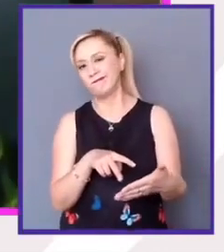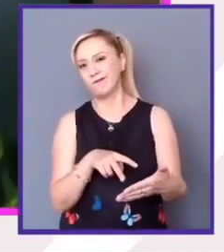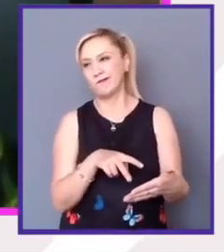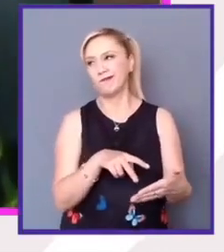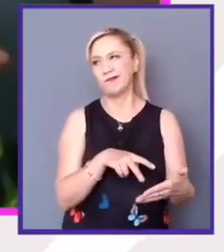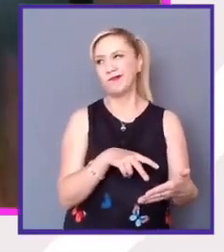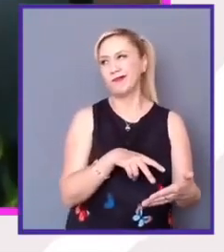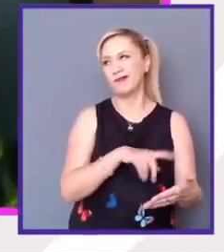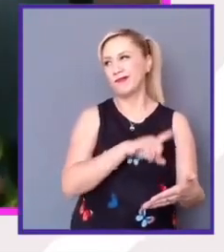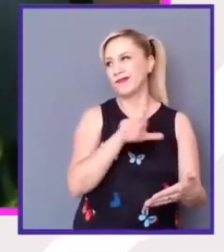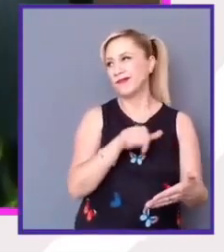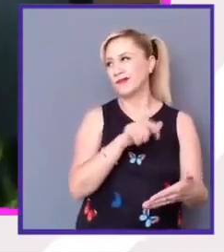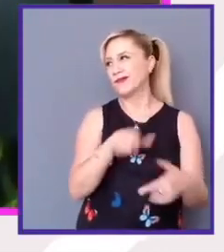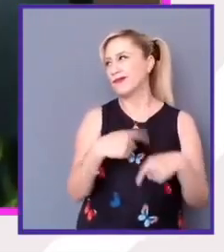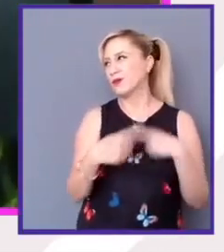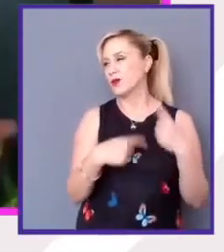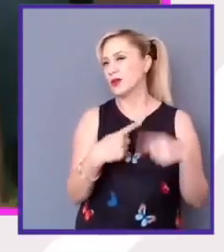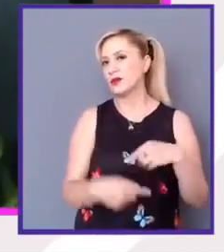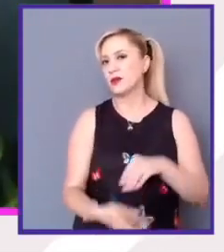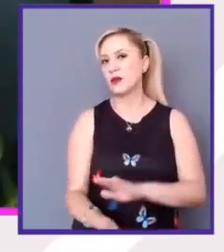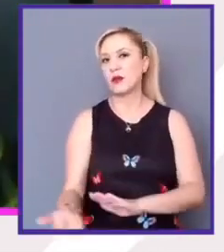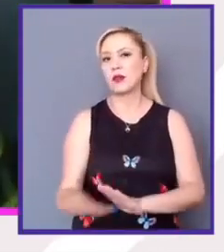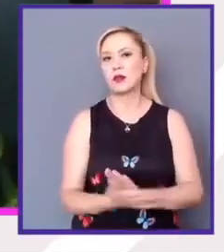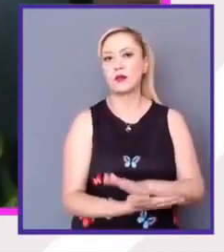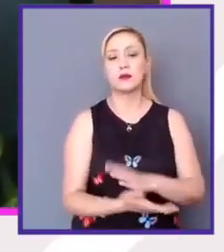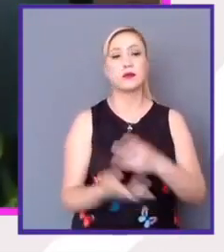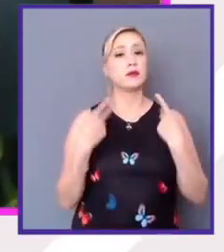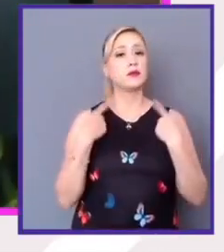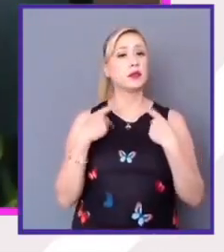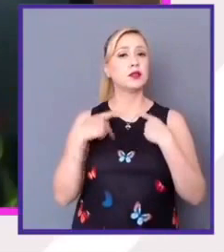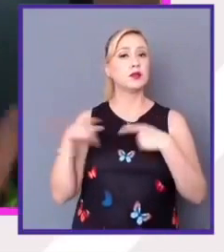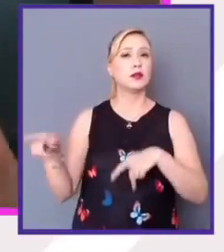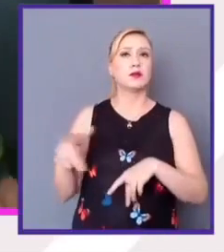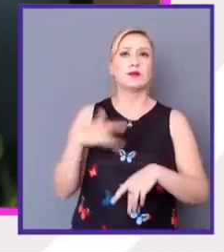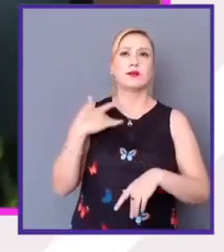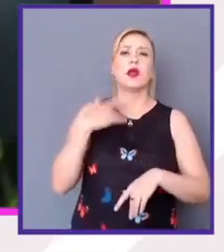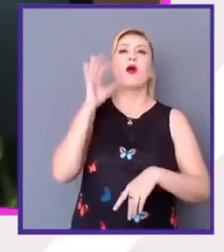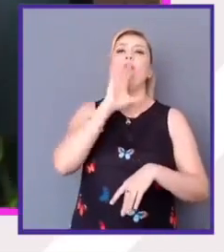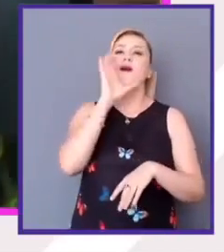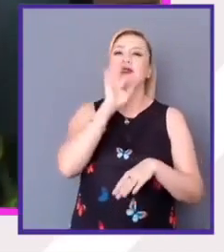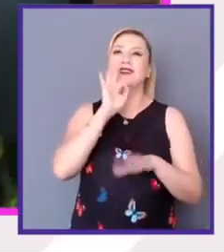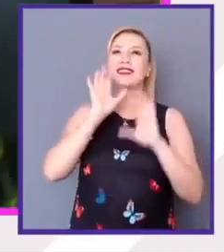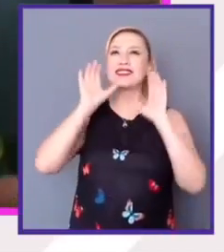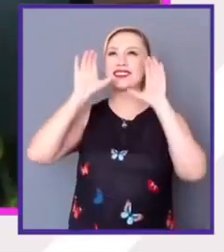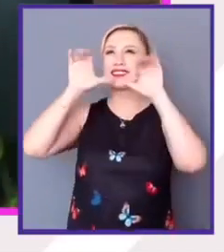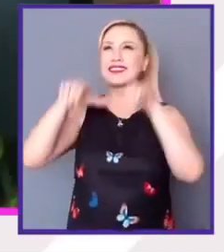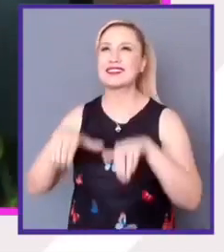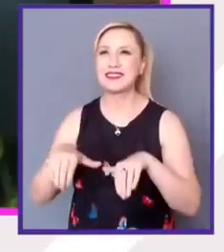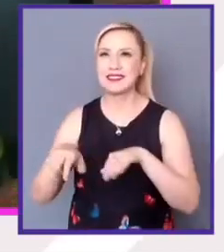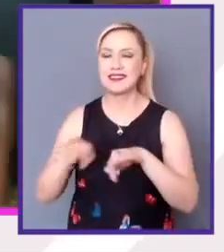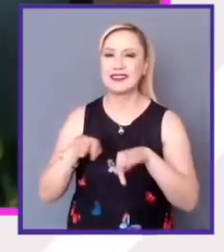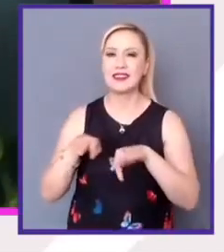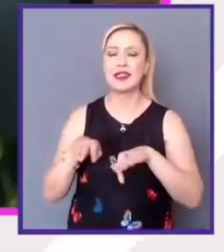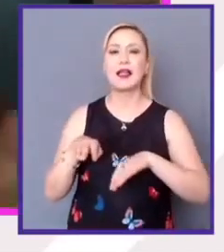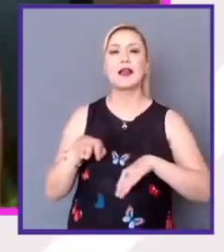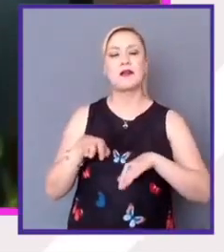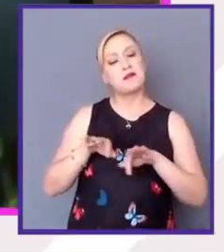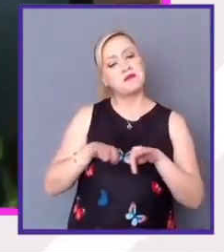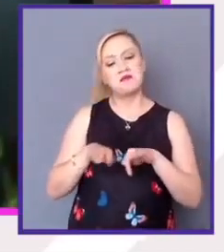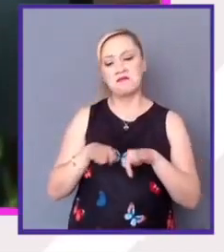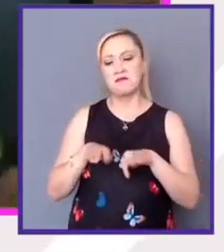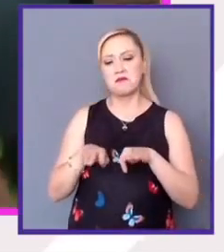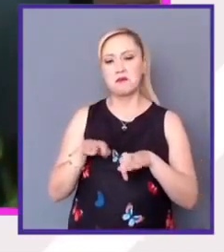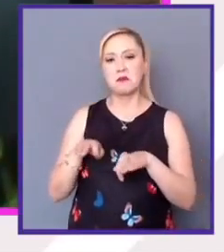pudiera ser la experiencia de la persona contratada, como pueden ser las oportunidades de promociones, la visibilidad que se le